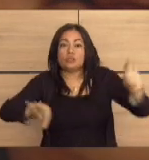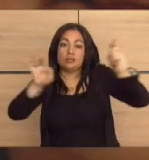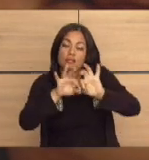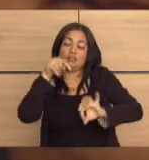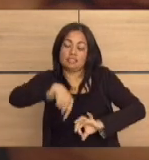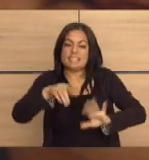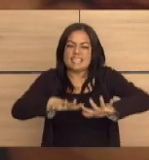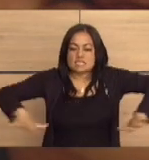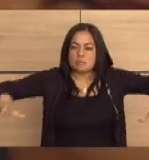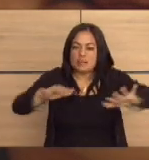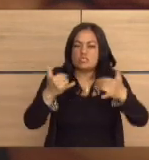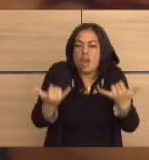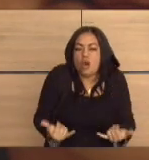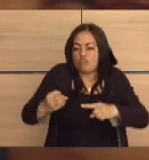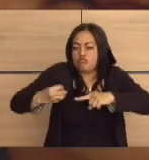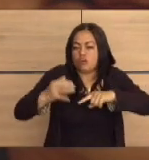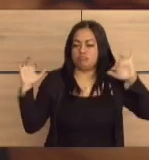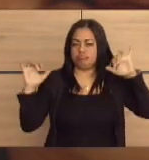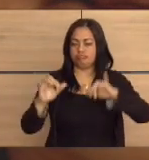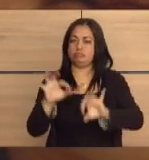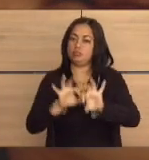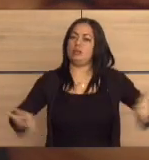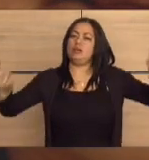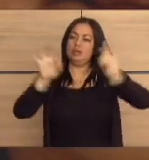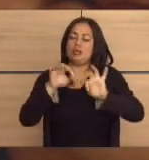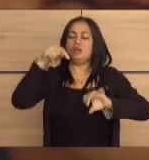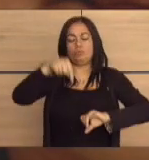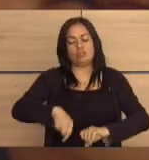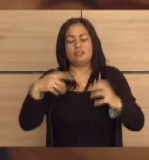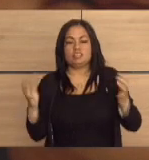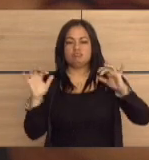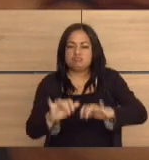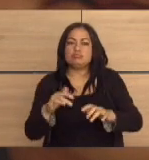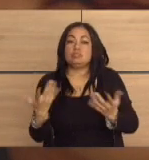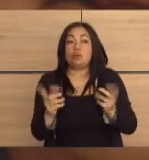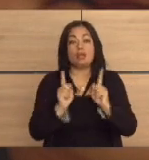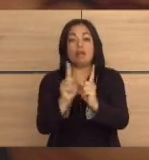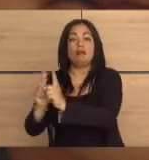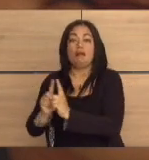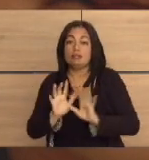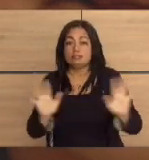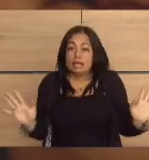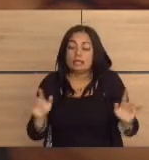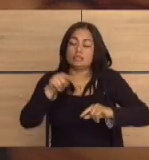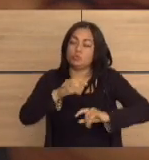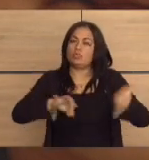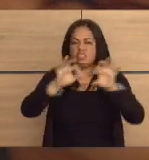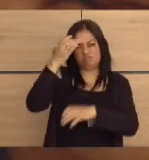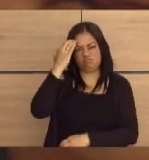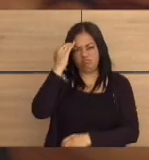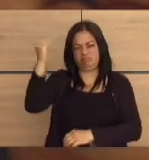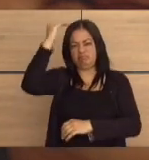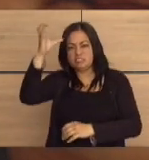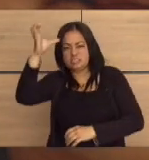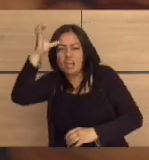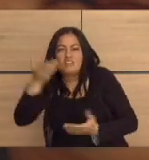este espacio. Este foro no solo tiene la importancia de propiciar encuentros, sino de encontrar saberes e impactar